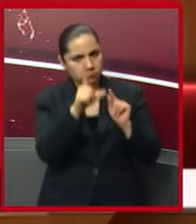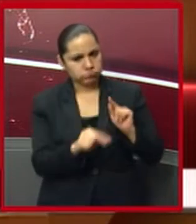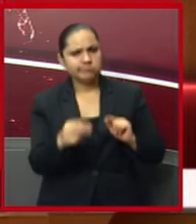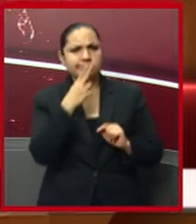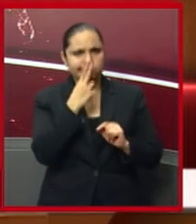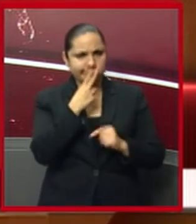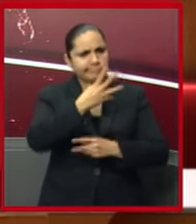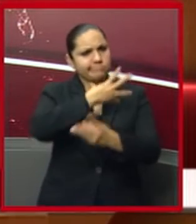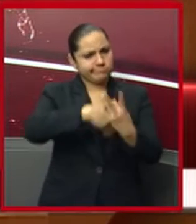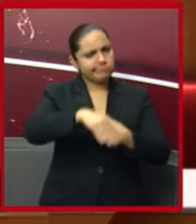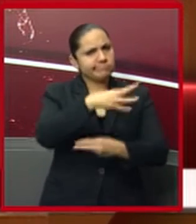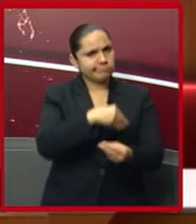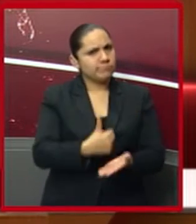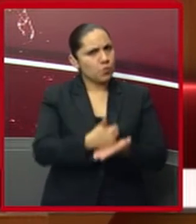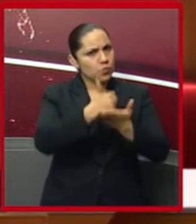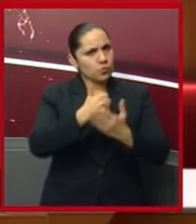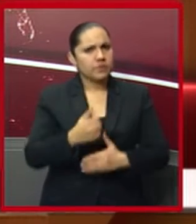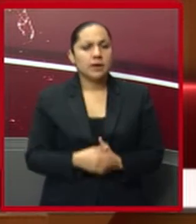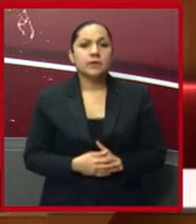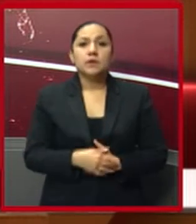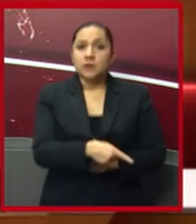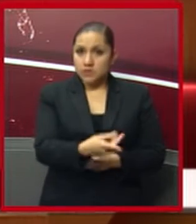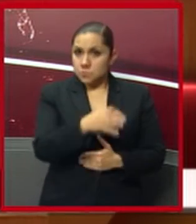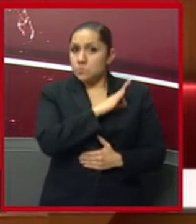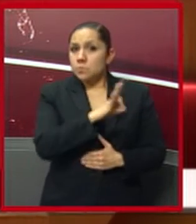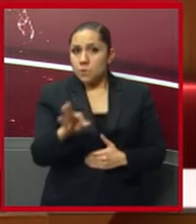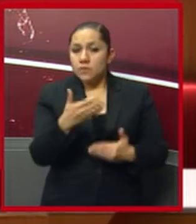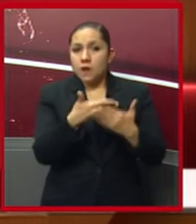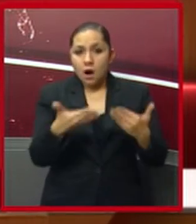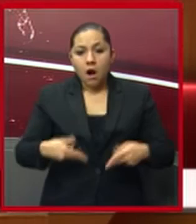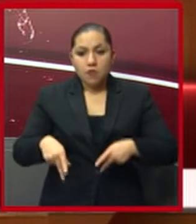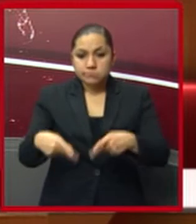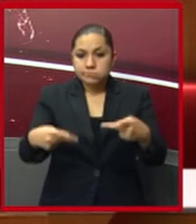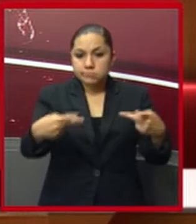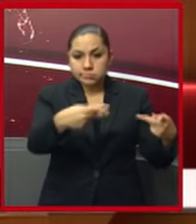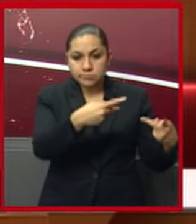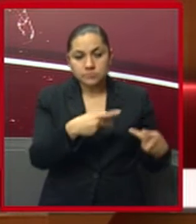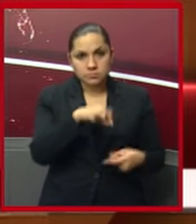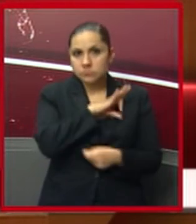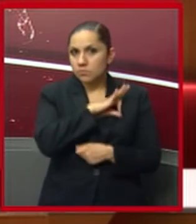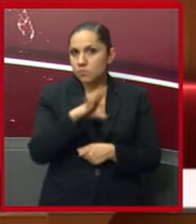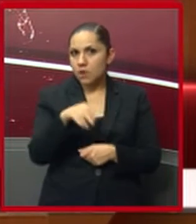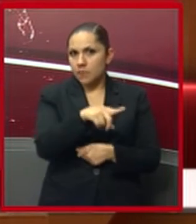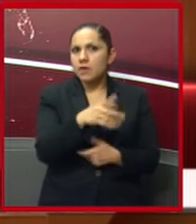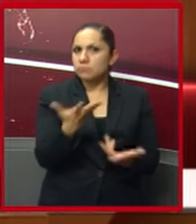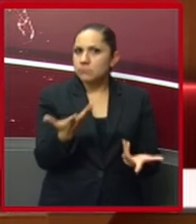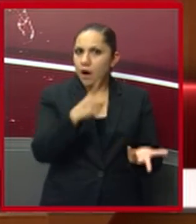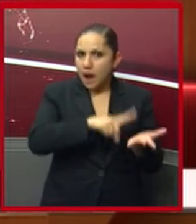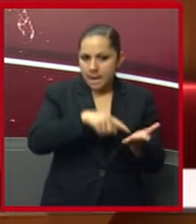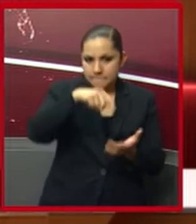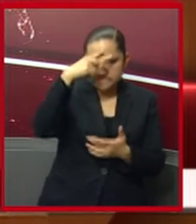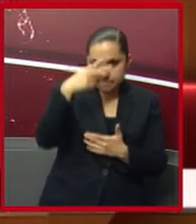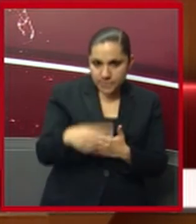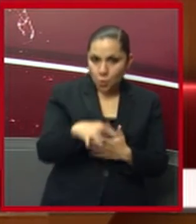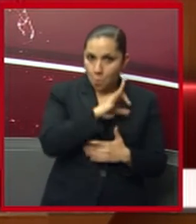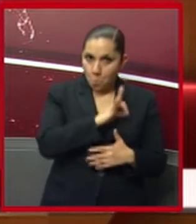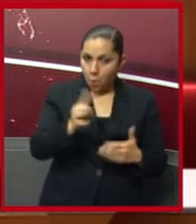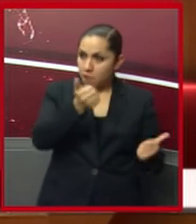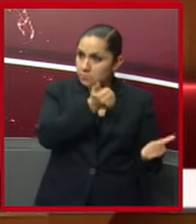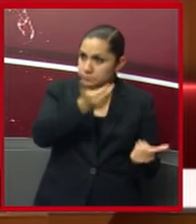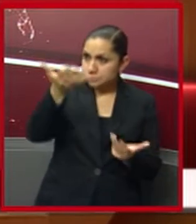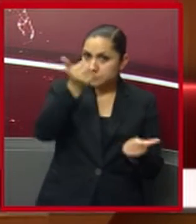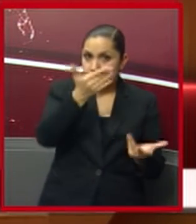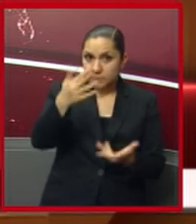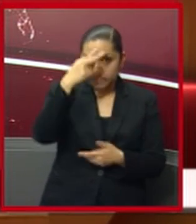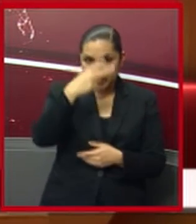Podrán comercializarse, podrán exportarse. Al decir que México va a exportar, quiere decir que